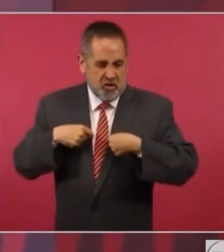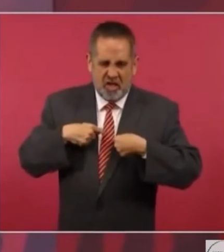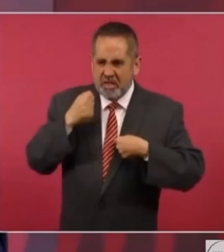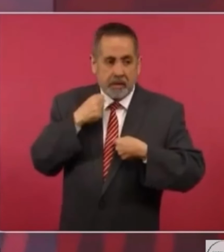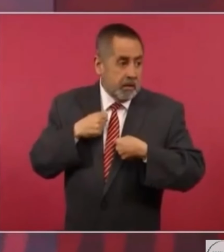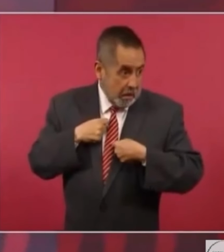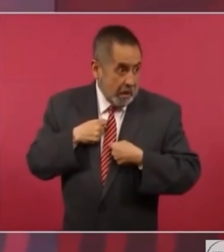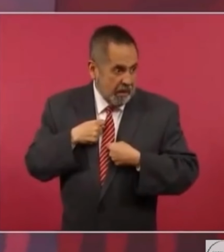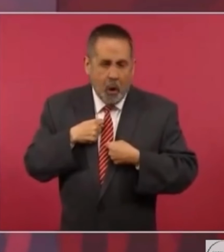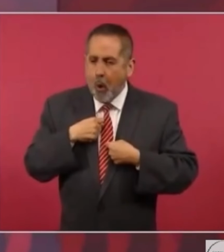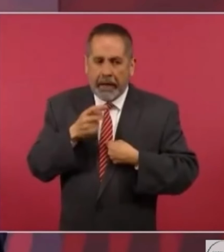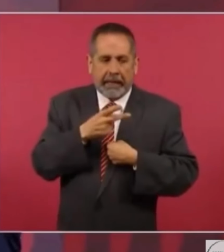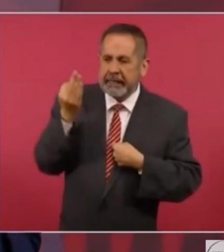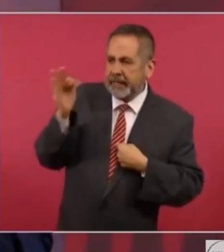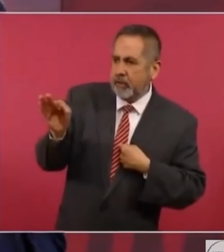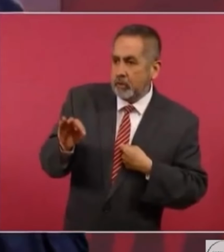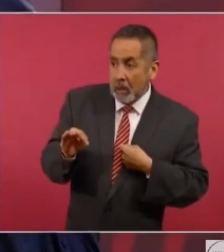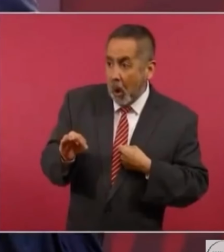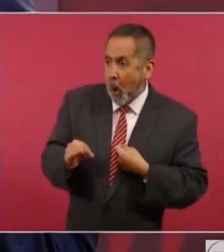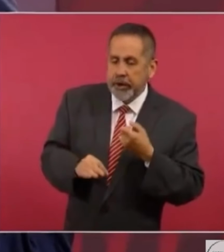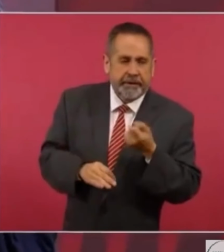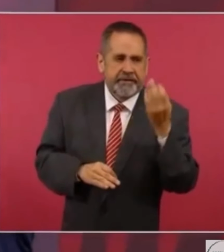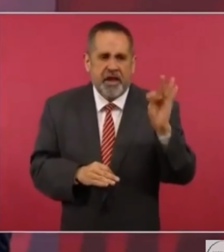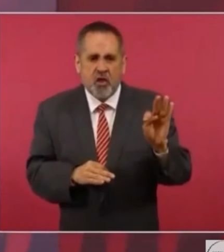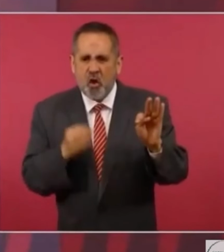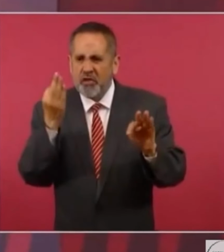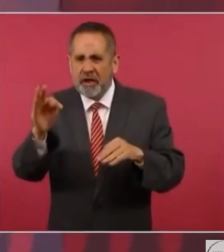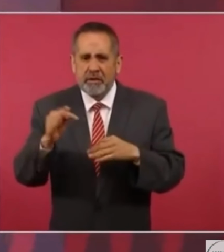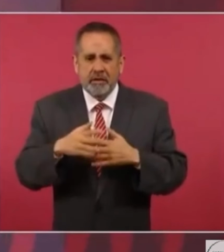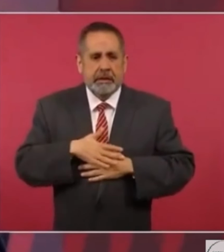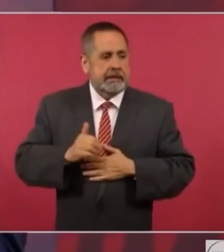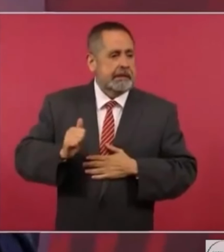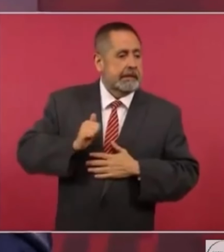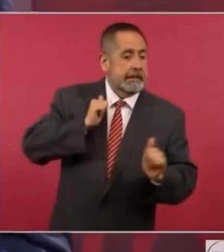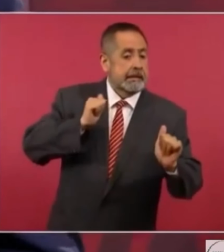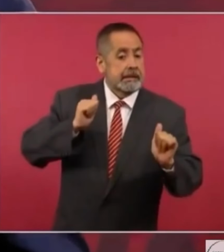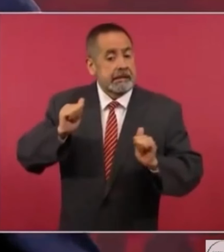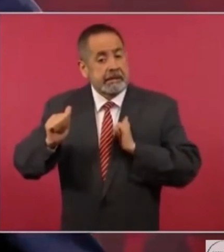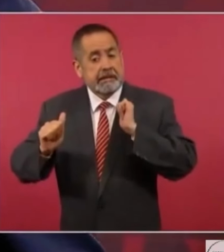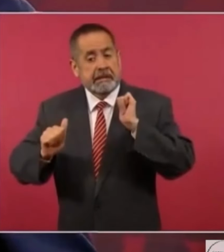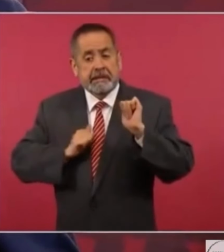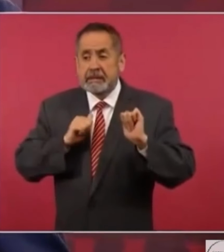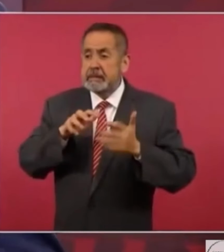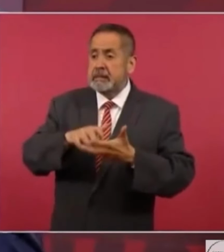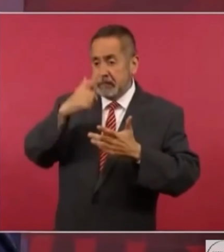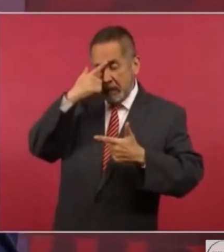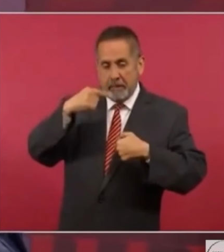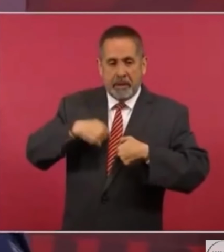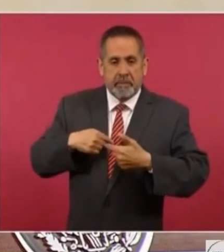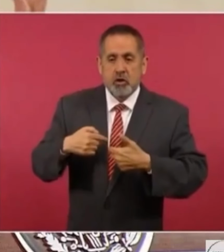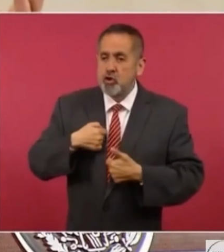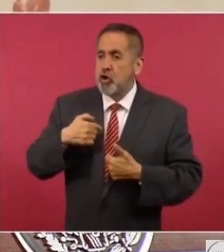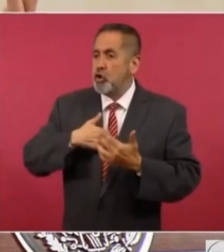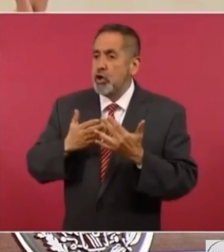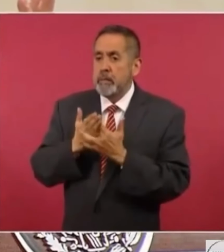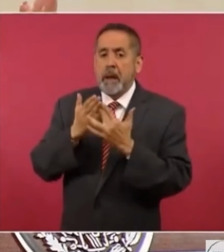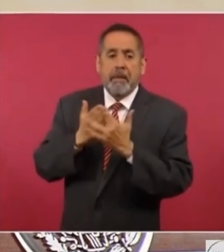No le tiene amor al pueblo, está pensando nada más en cómo le va bien a él, cómo triunfa,